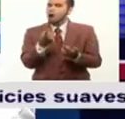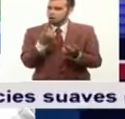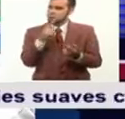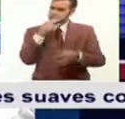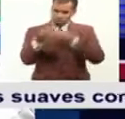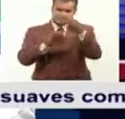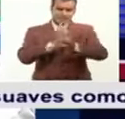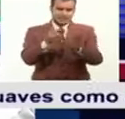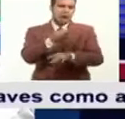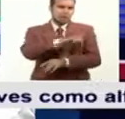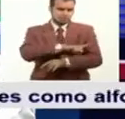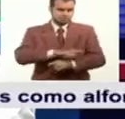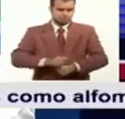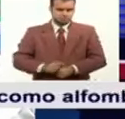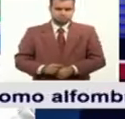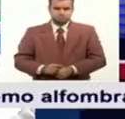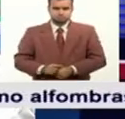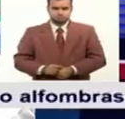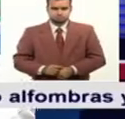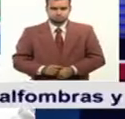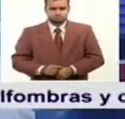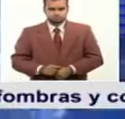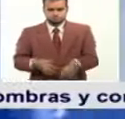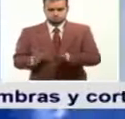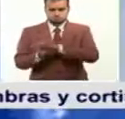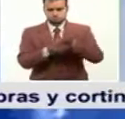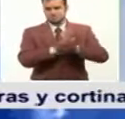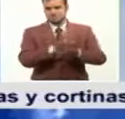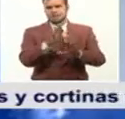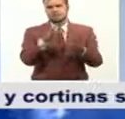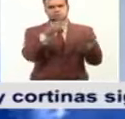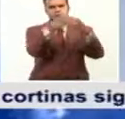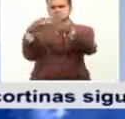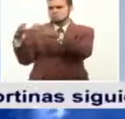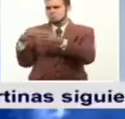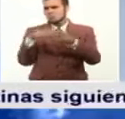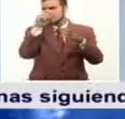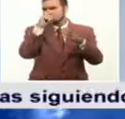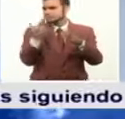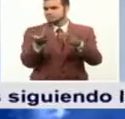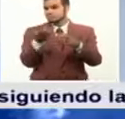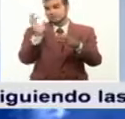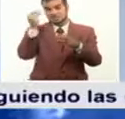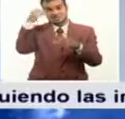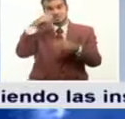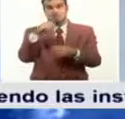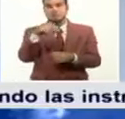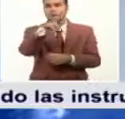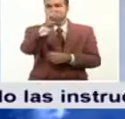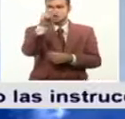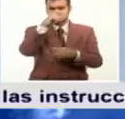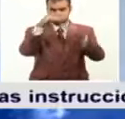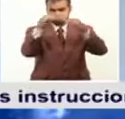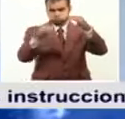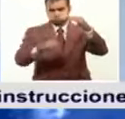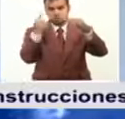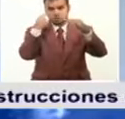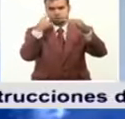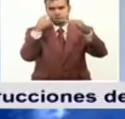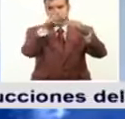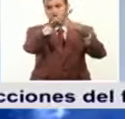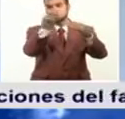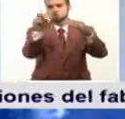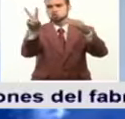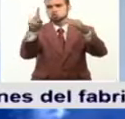Por grupos de edades, nuevamente el de menor de 20 años, con más de 200 casos, 202,